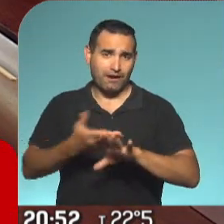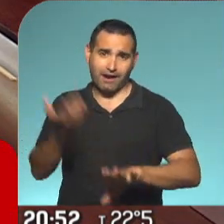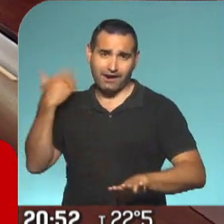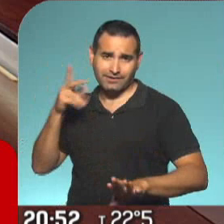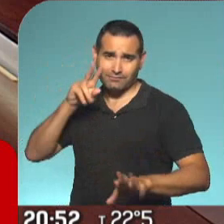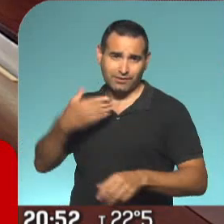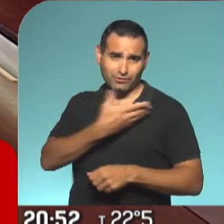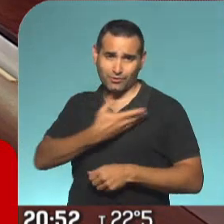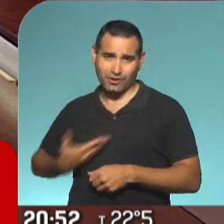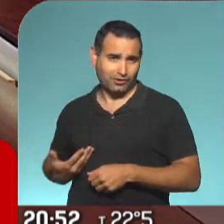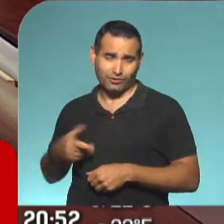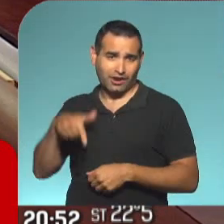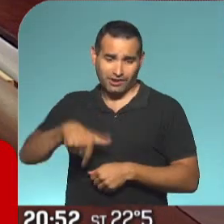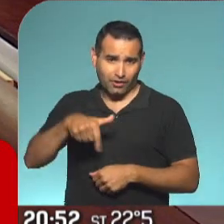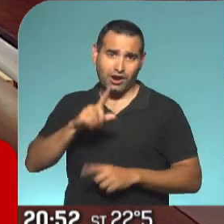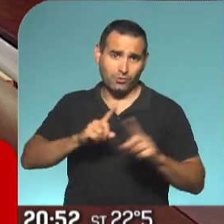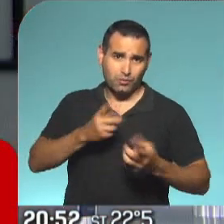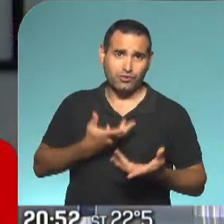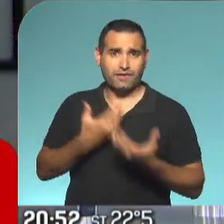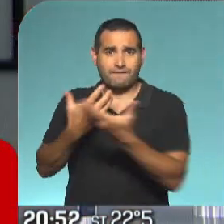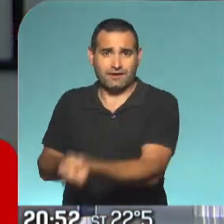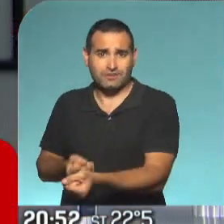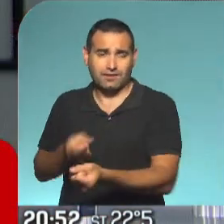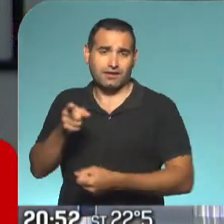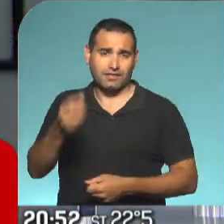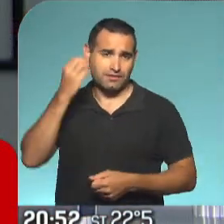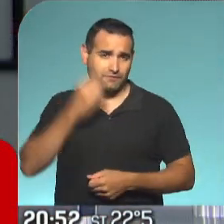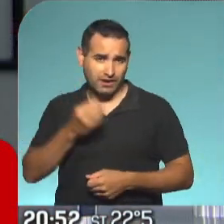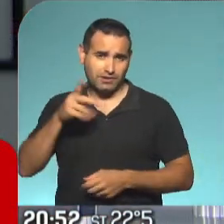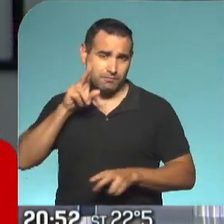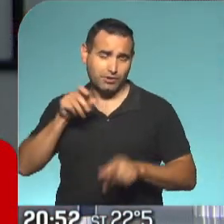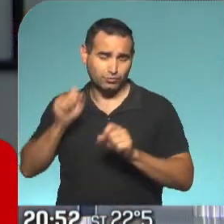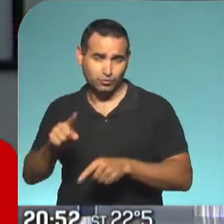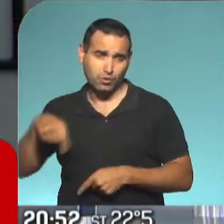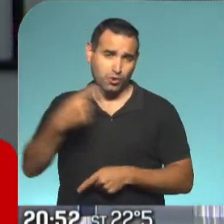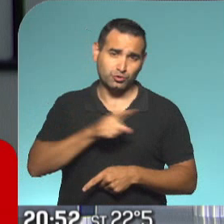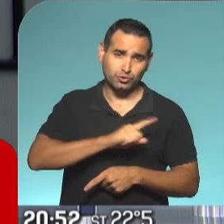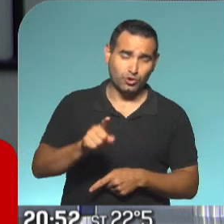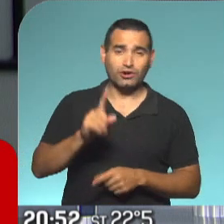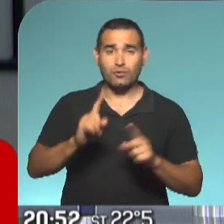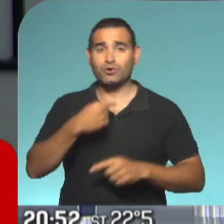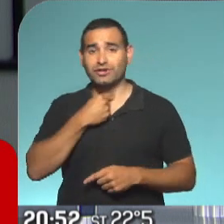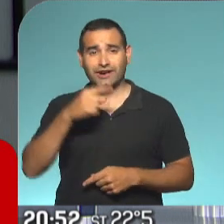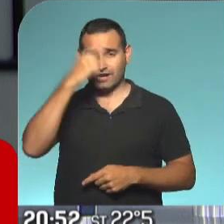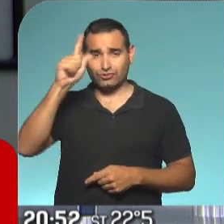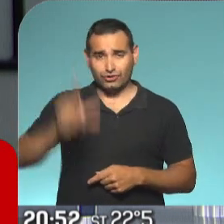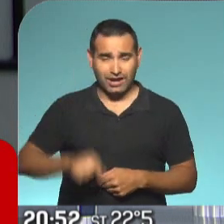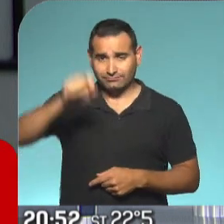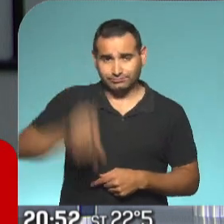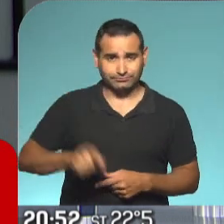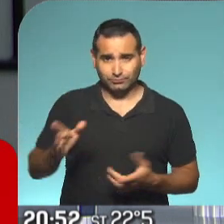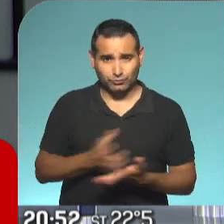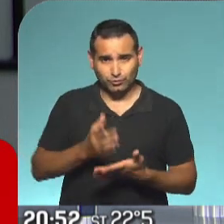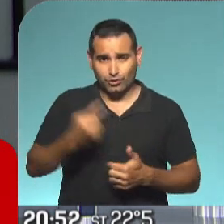ahí les cuesta mucho defender todas estas cuestiones que tienen que ver con la soberanía nacional y con un desarrollo nacional que necesita que haya